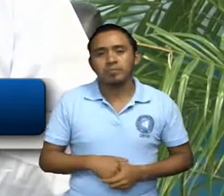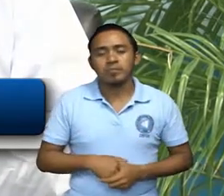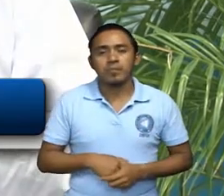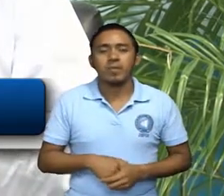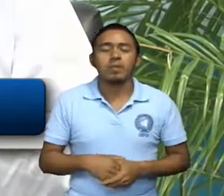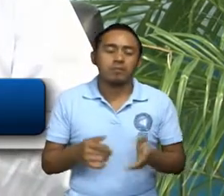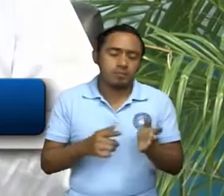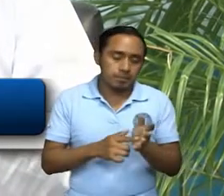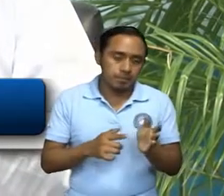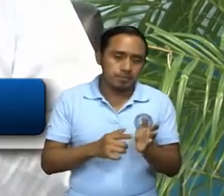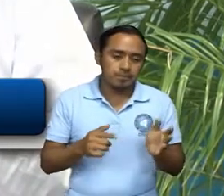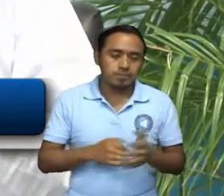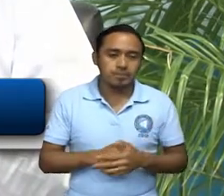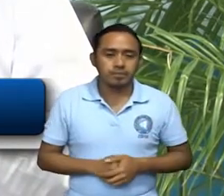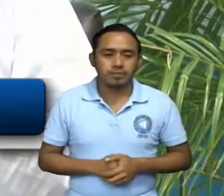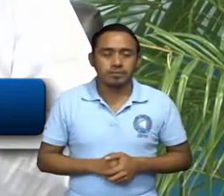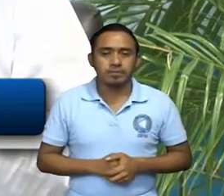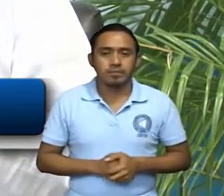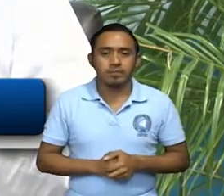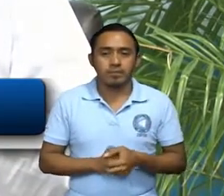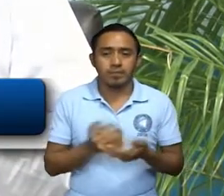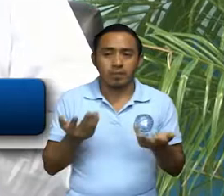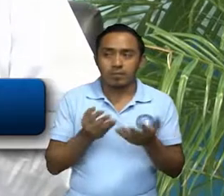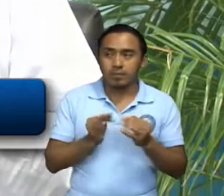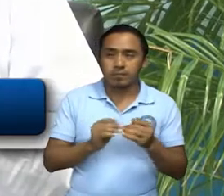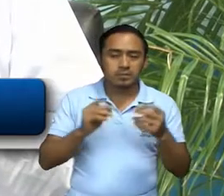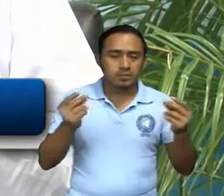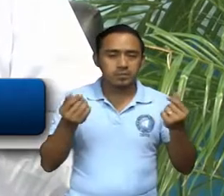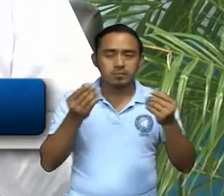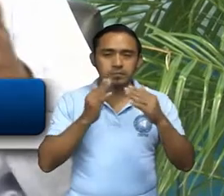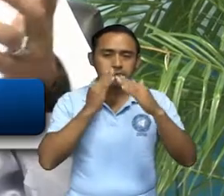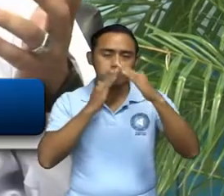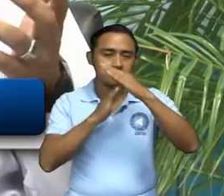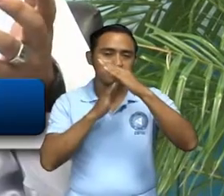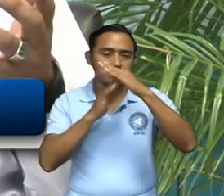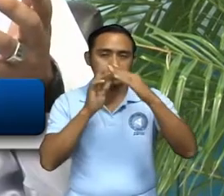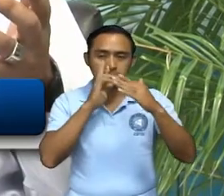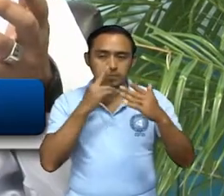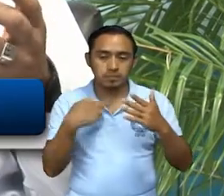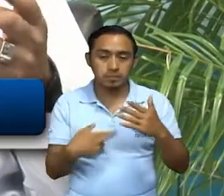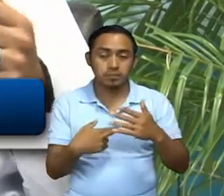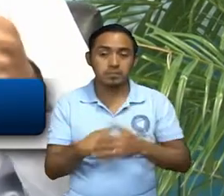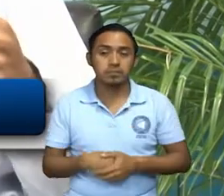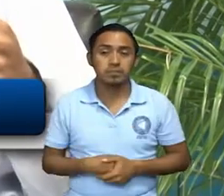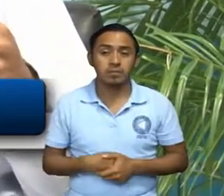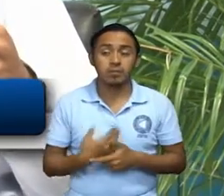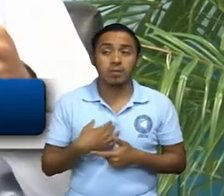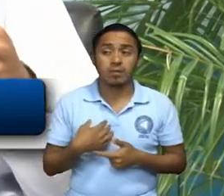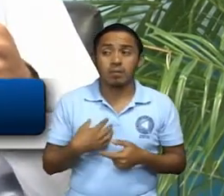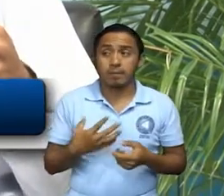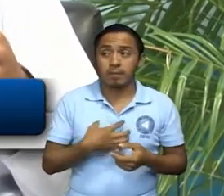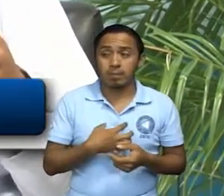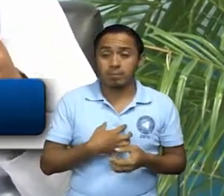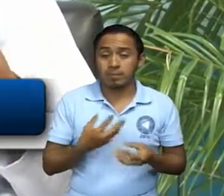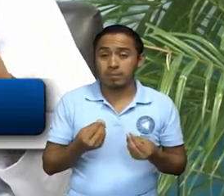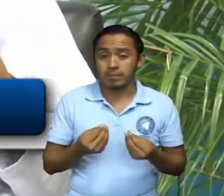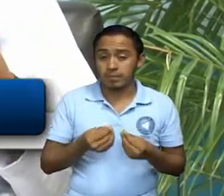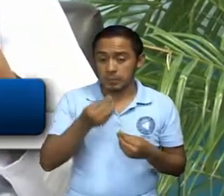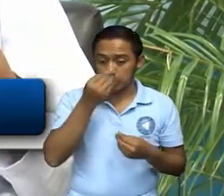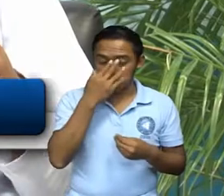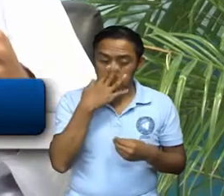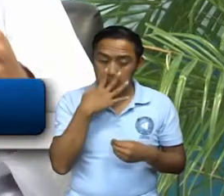por ejemplo, si podemos tratar bien el sangrado, se para muy rápido y no es tanto... Es más el miedo que te causa la salida de